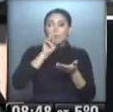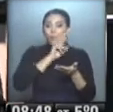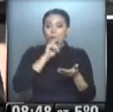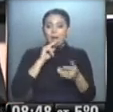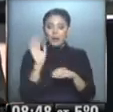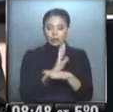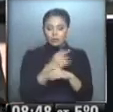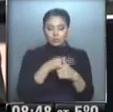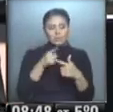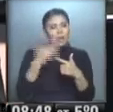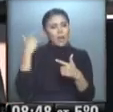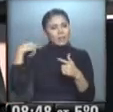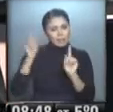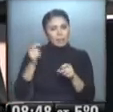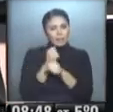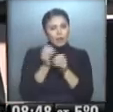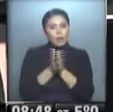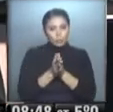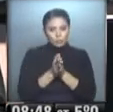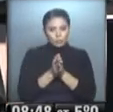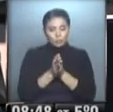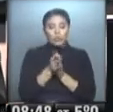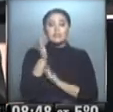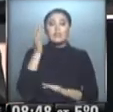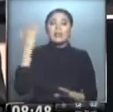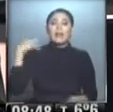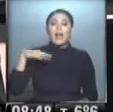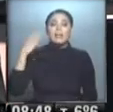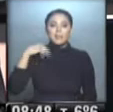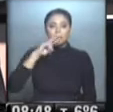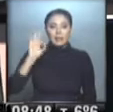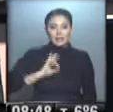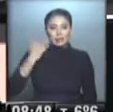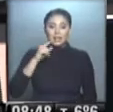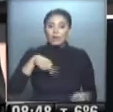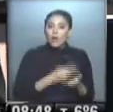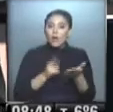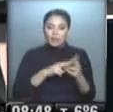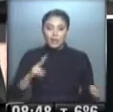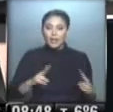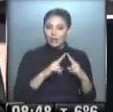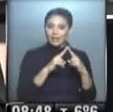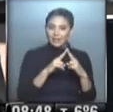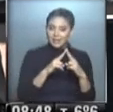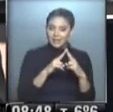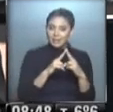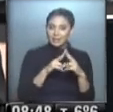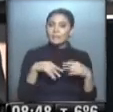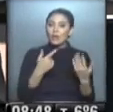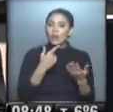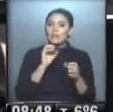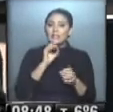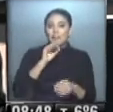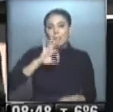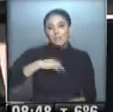pareja que ya había trabajado sobre los escenarios allá hace 20 años y que se renuevan o que se vuelven a encontrar precisamente con una